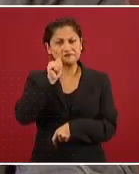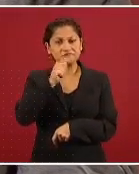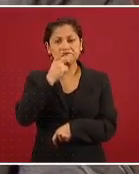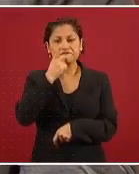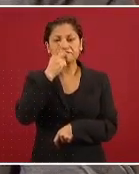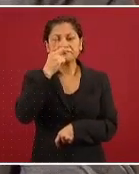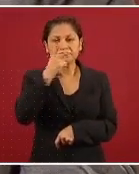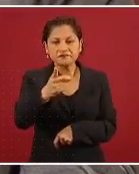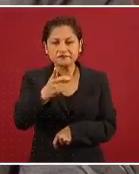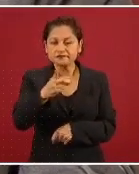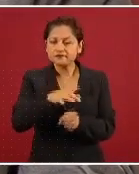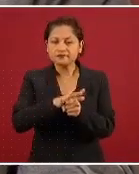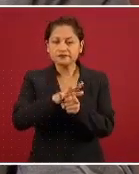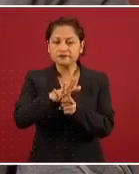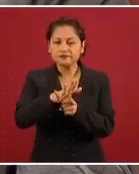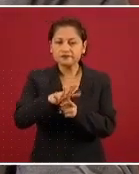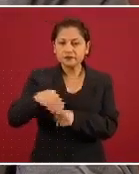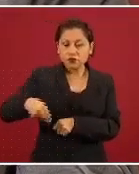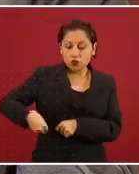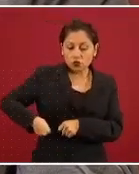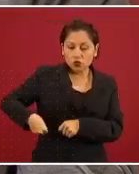corrupción.